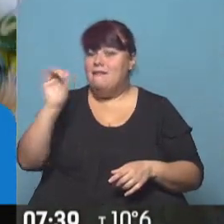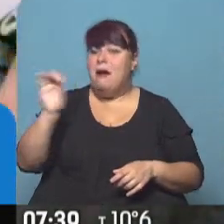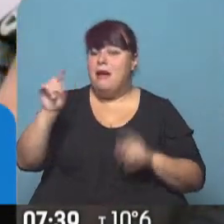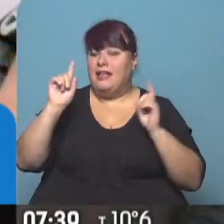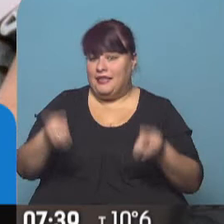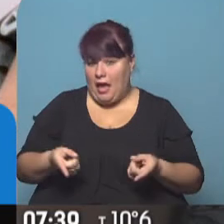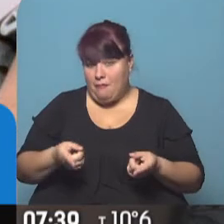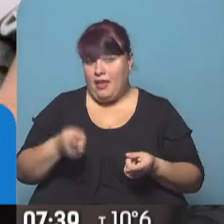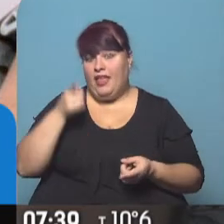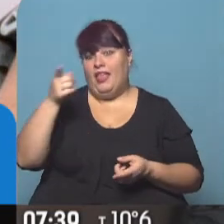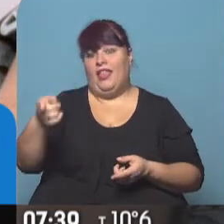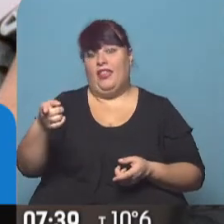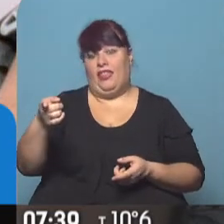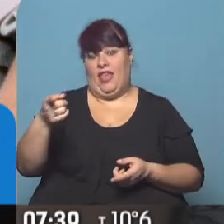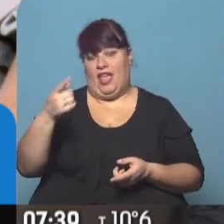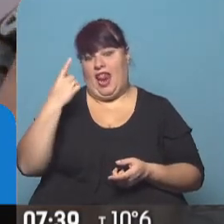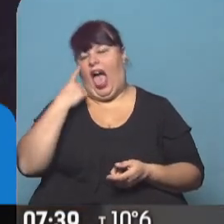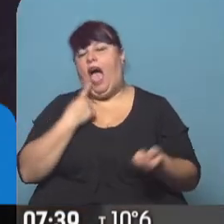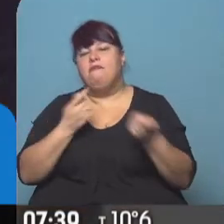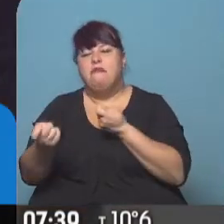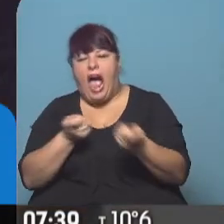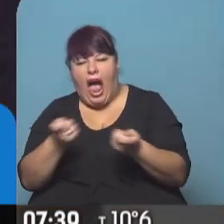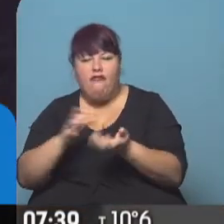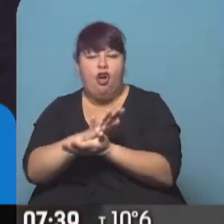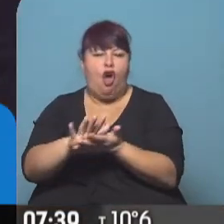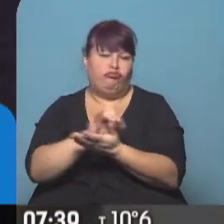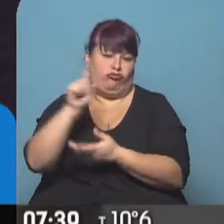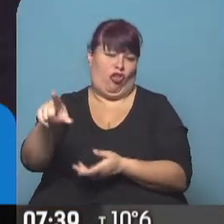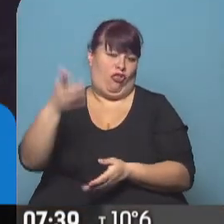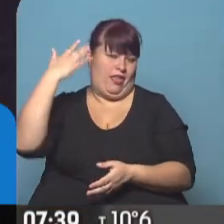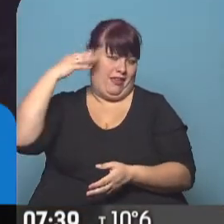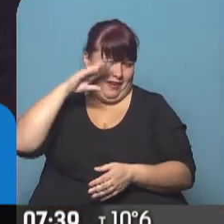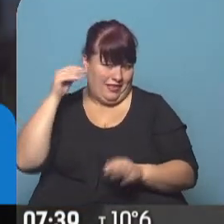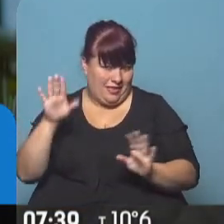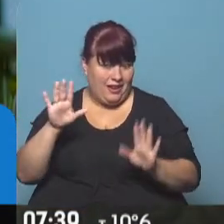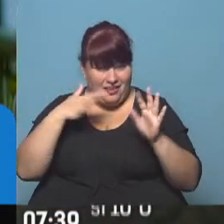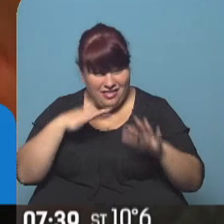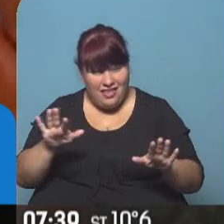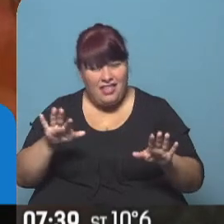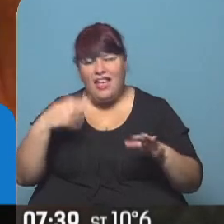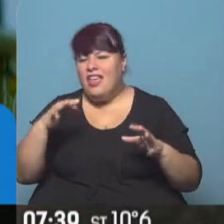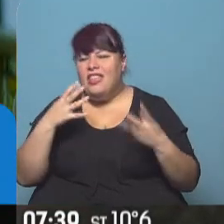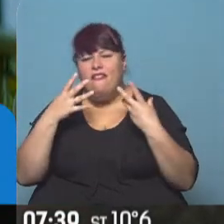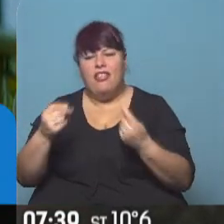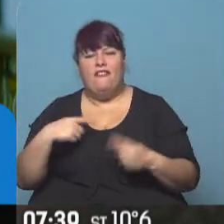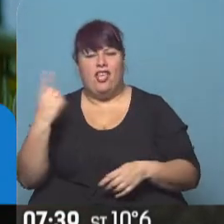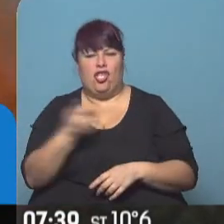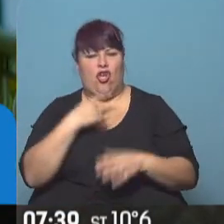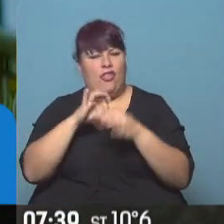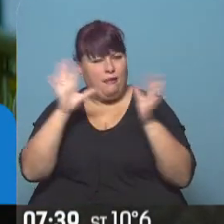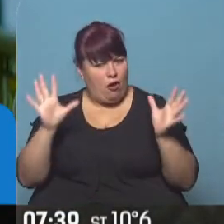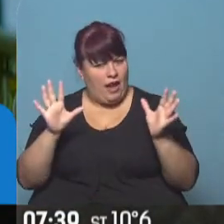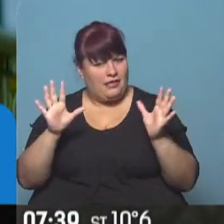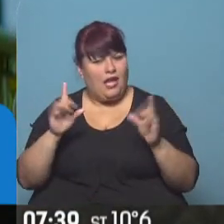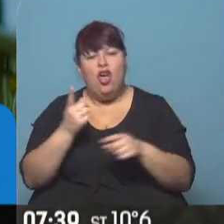hipercríticos de la mafiosidad, de la corrupción, de todo aquello. ¿Entiendes? Tenemos que defender entre todos la democracia y